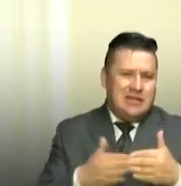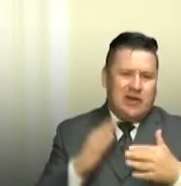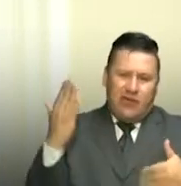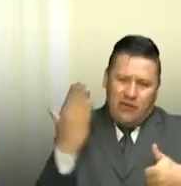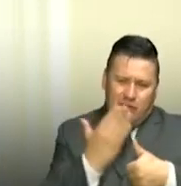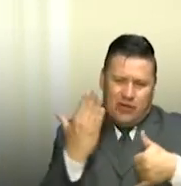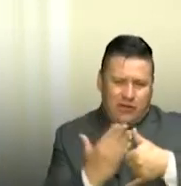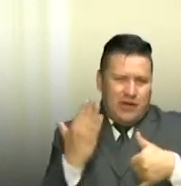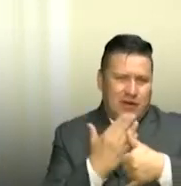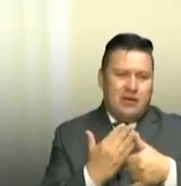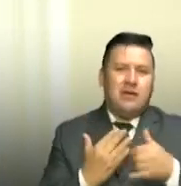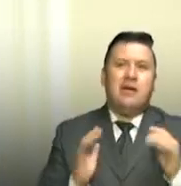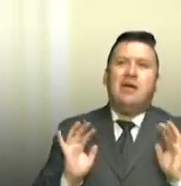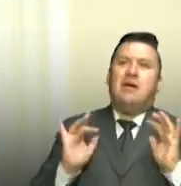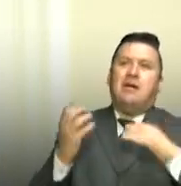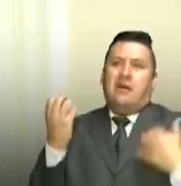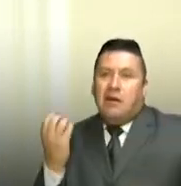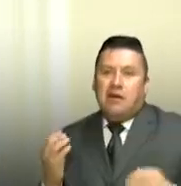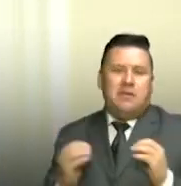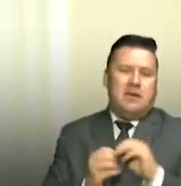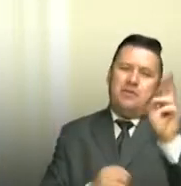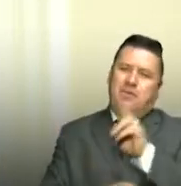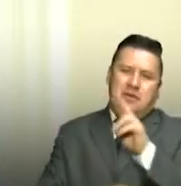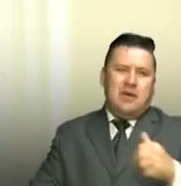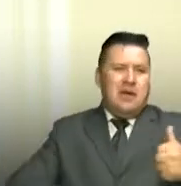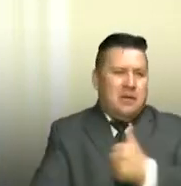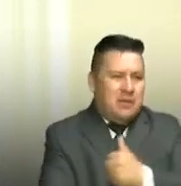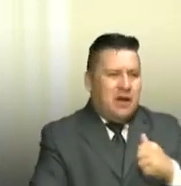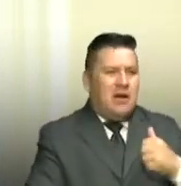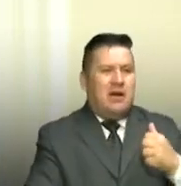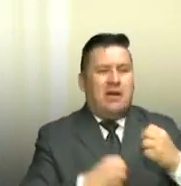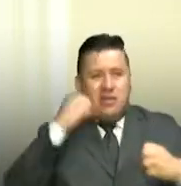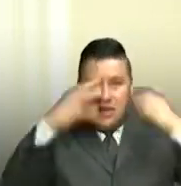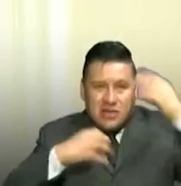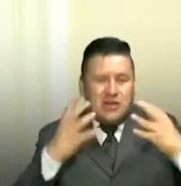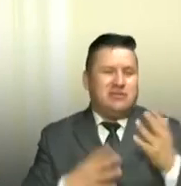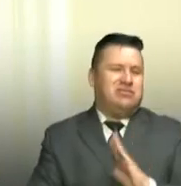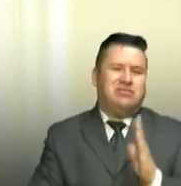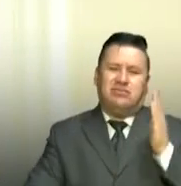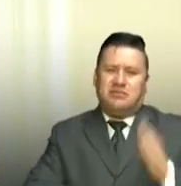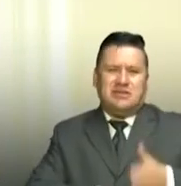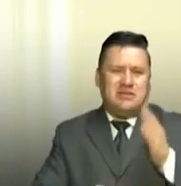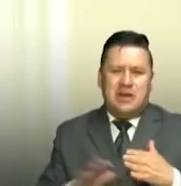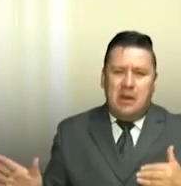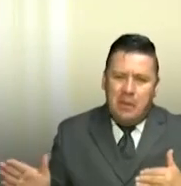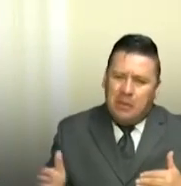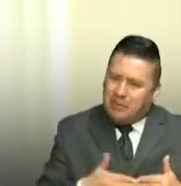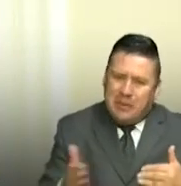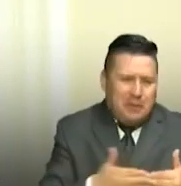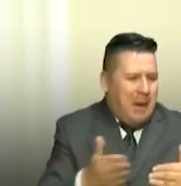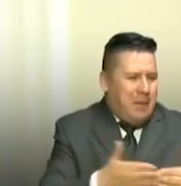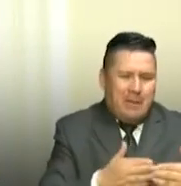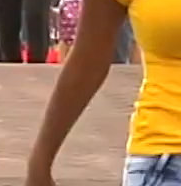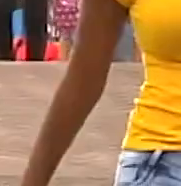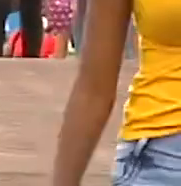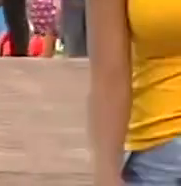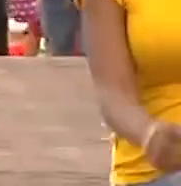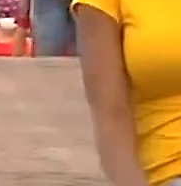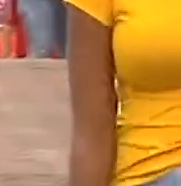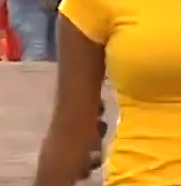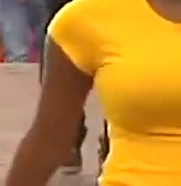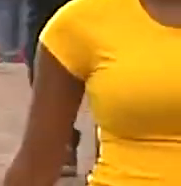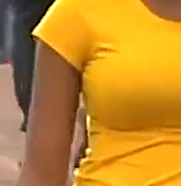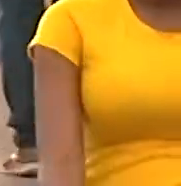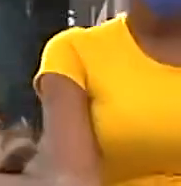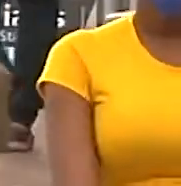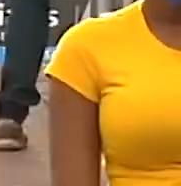pública analizada, tomó la decisión de mantener el aislamiento preventivo obligatorio hasta el 26 de abril, pues el reto es seguir salvando vidas. Explicó